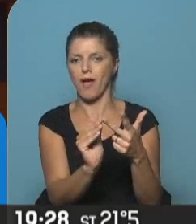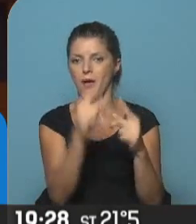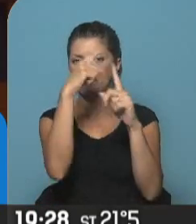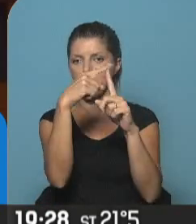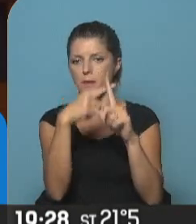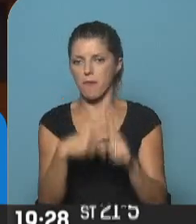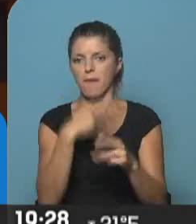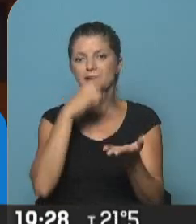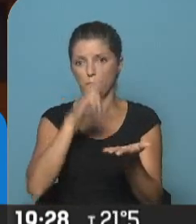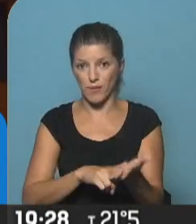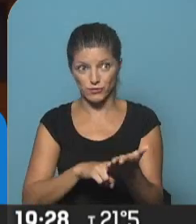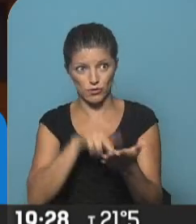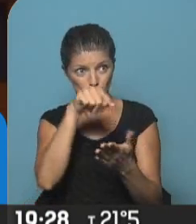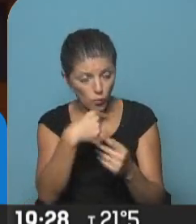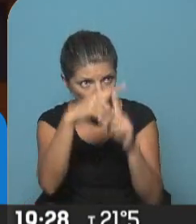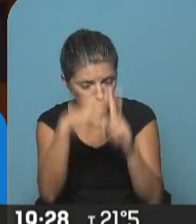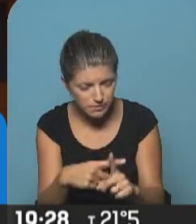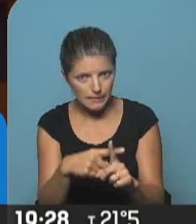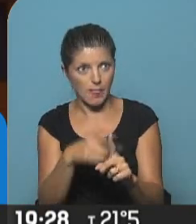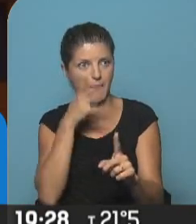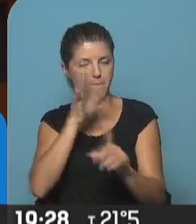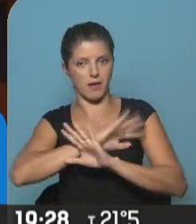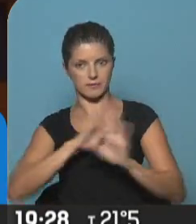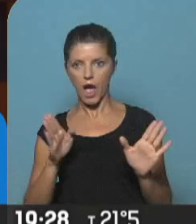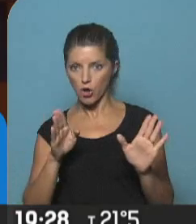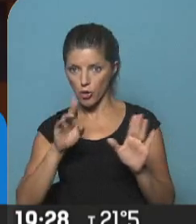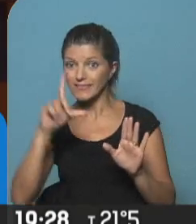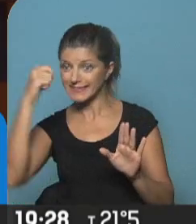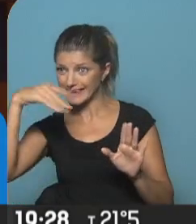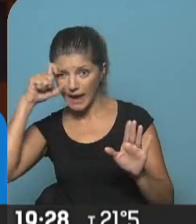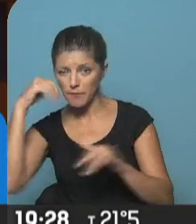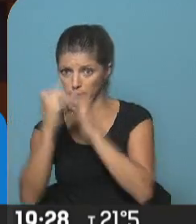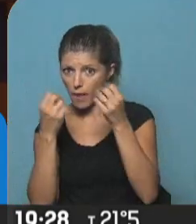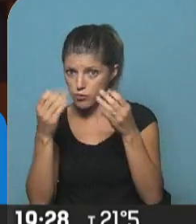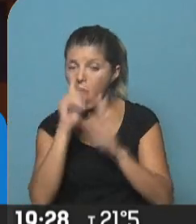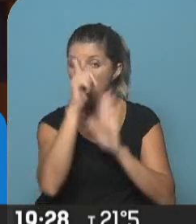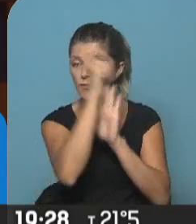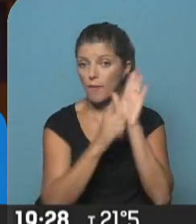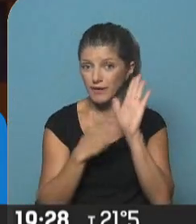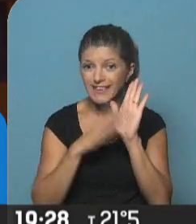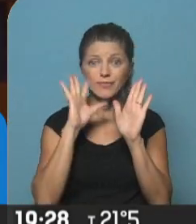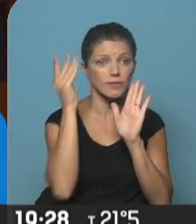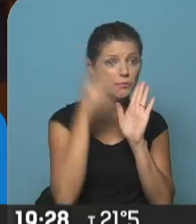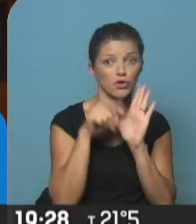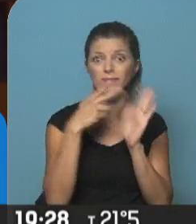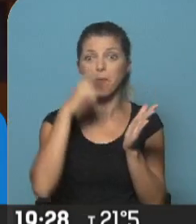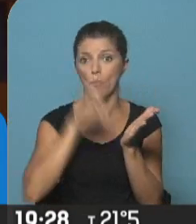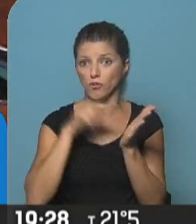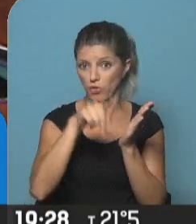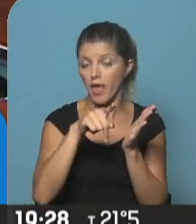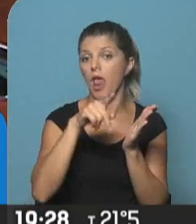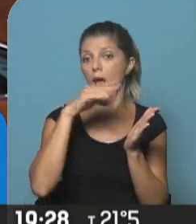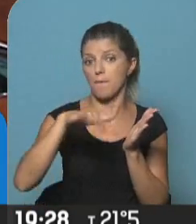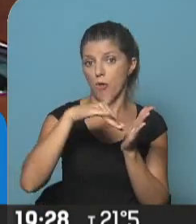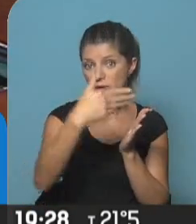en algunos casos muy importante, que llega, como señala CAME, hasta el 50%. La iniciativa que tomó la provincia de Buenos Aires es muy buena en ese